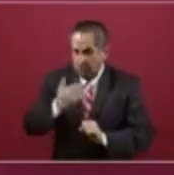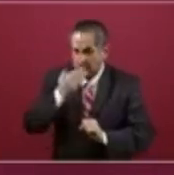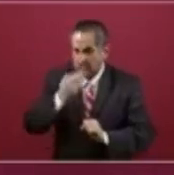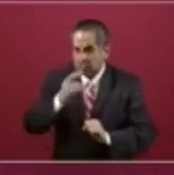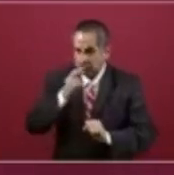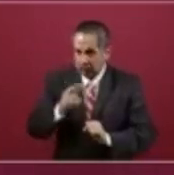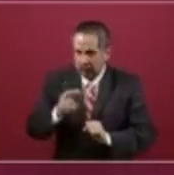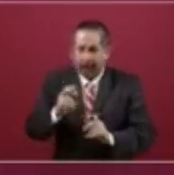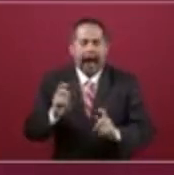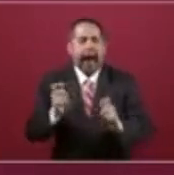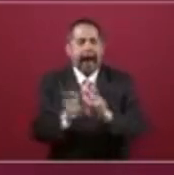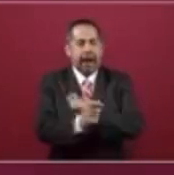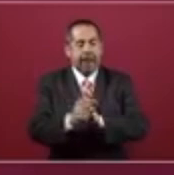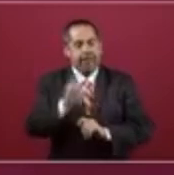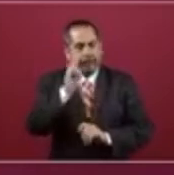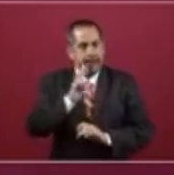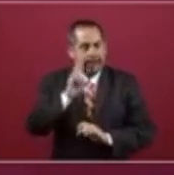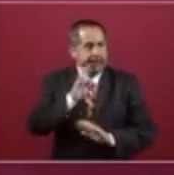resultados.